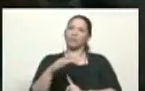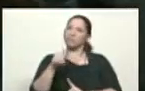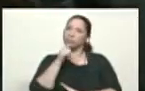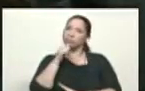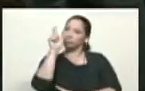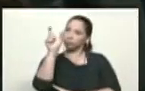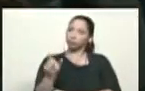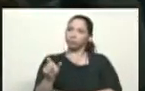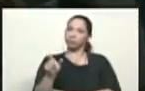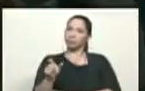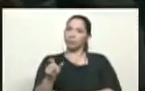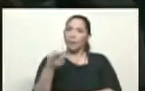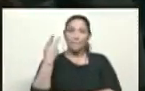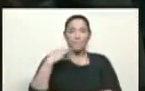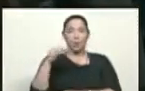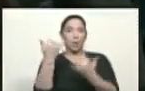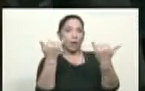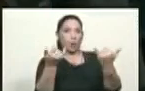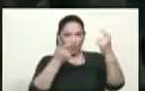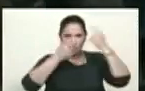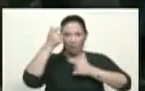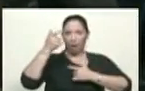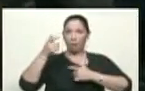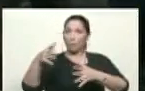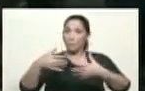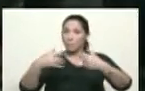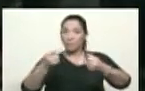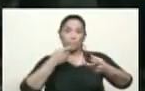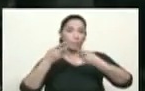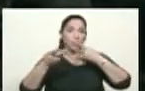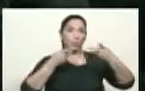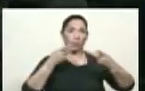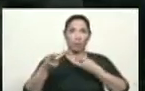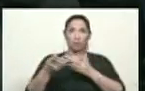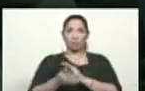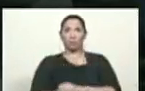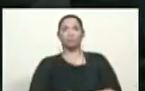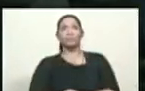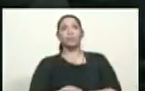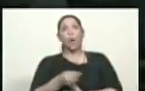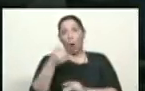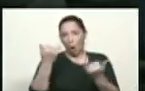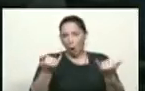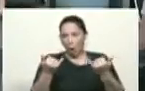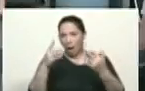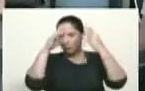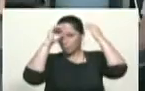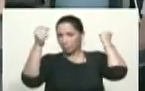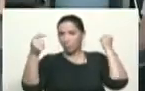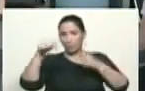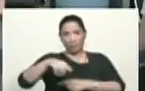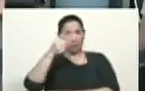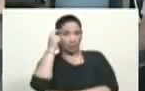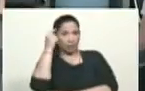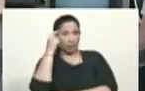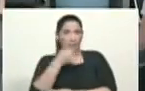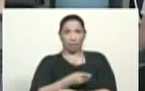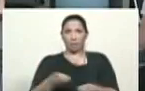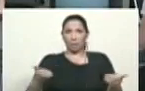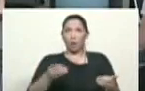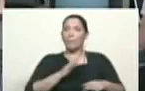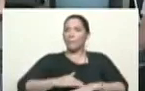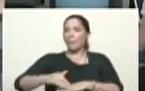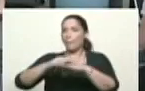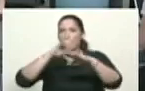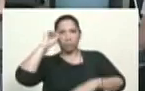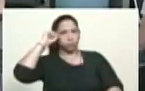ahora, Hugo Chávez. Por eso políticos, diplomáticos, intelectuales están reunidos en este Día de la Dignidad para recordar lo que ocurrió